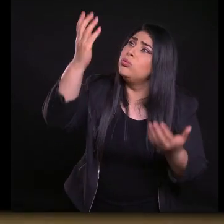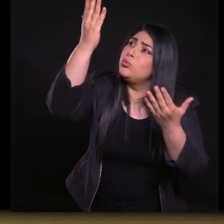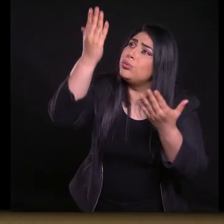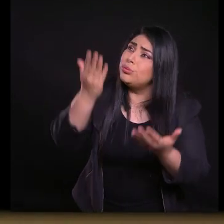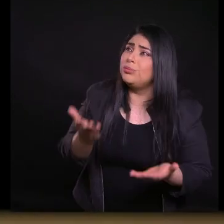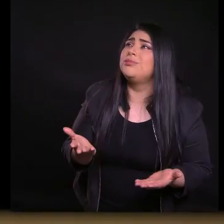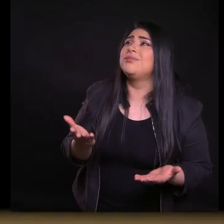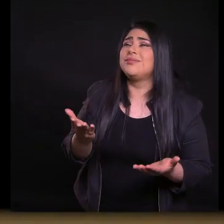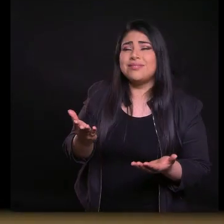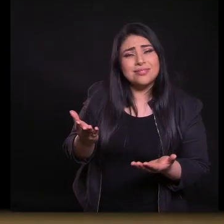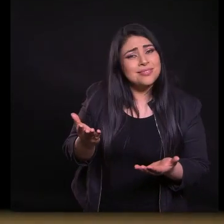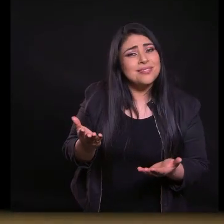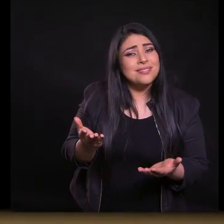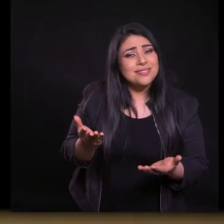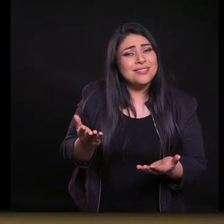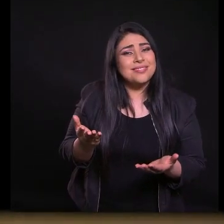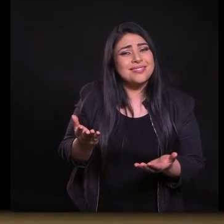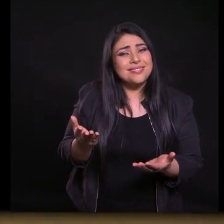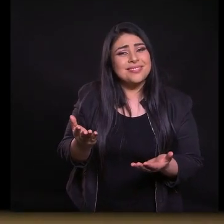nosotros